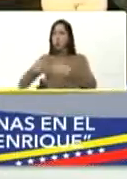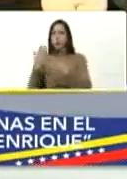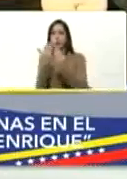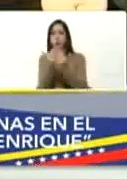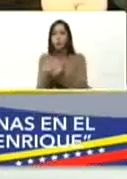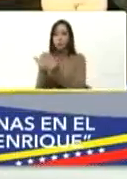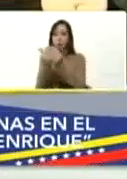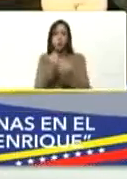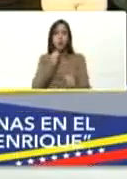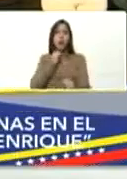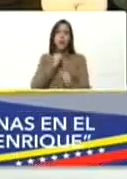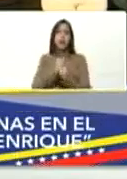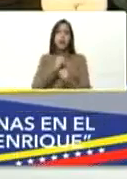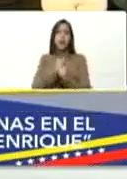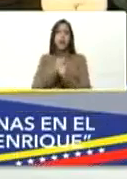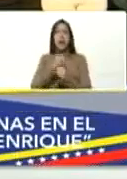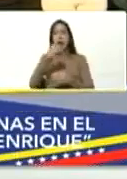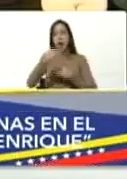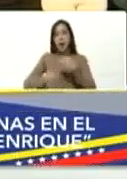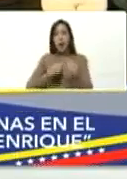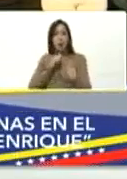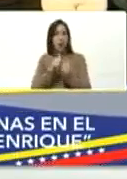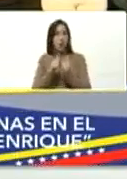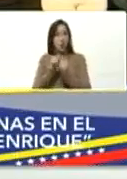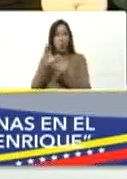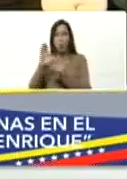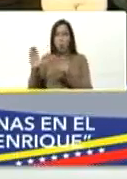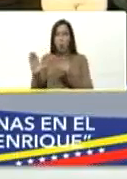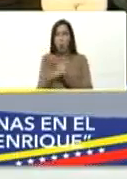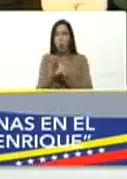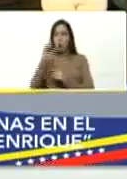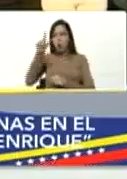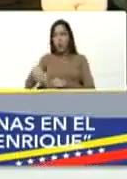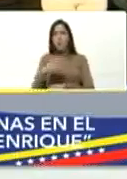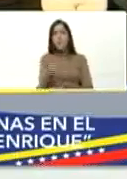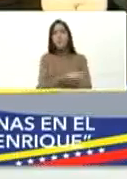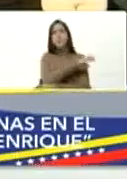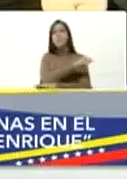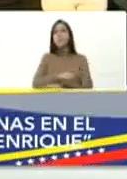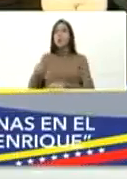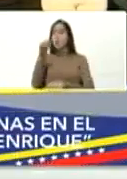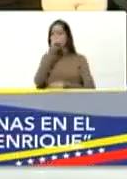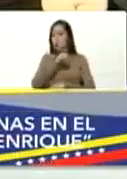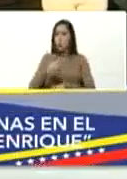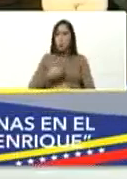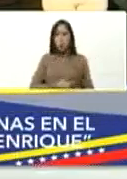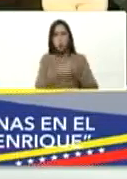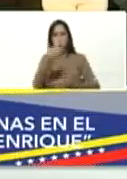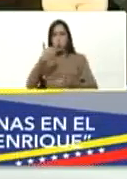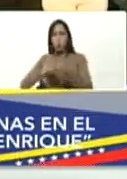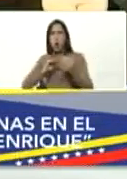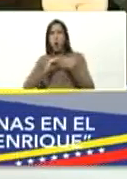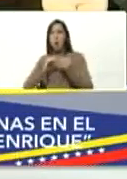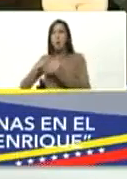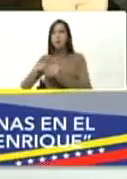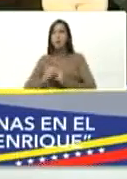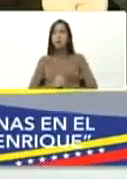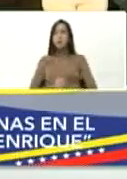a trabajar, a hacer deporte, a hacer cultura, a hacer música, a compartir con la comunidad. De verdad,